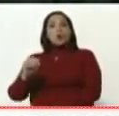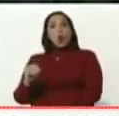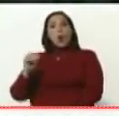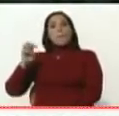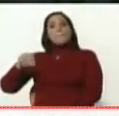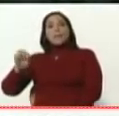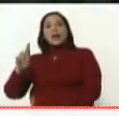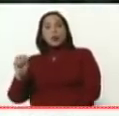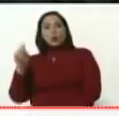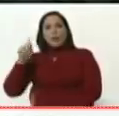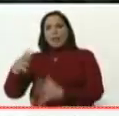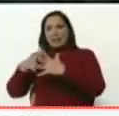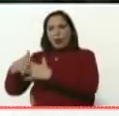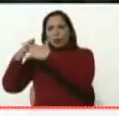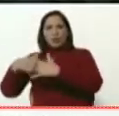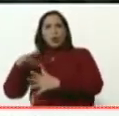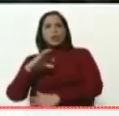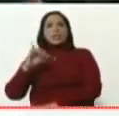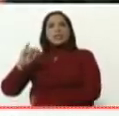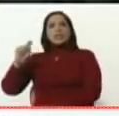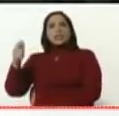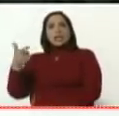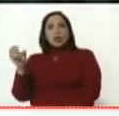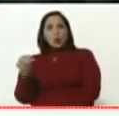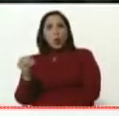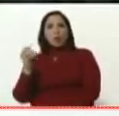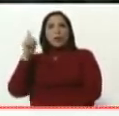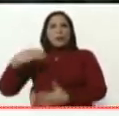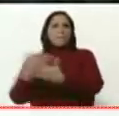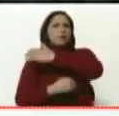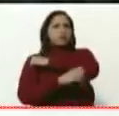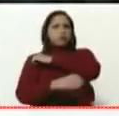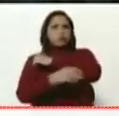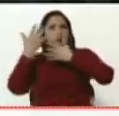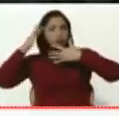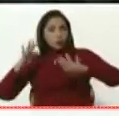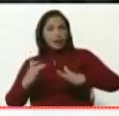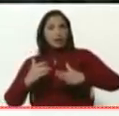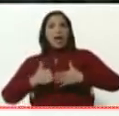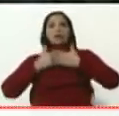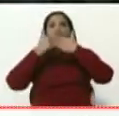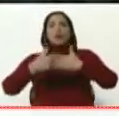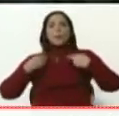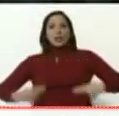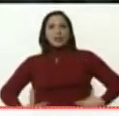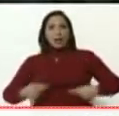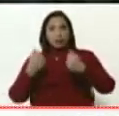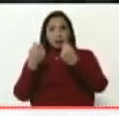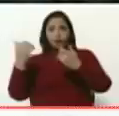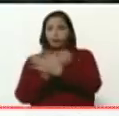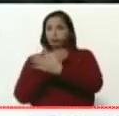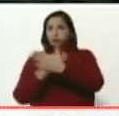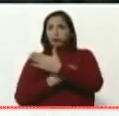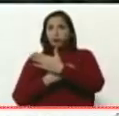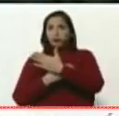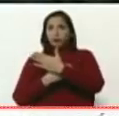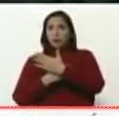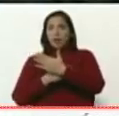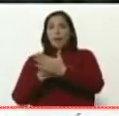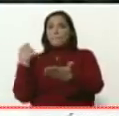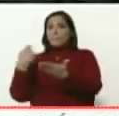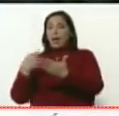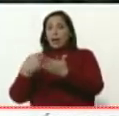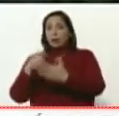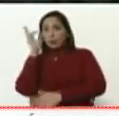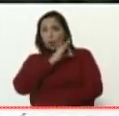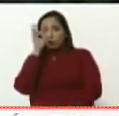empresa Citgo, el reparto del dinero para supuesta ayuda humanitaria que se lo está gastando en champaña y en prostituta Gustavo Guaidó en